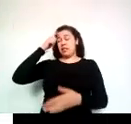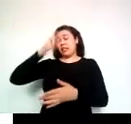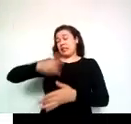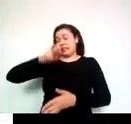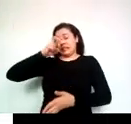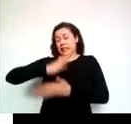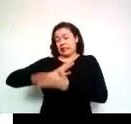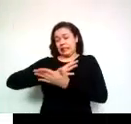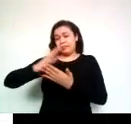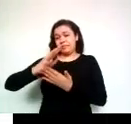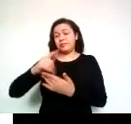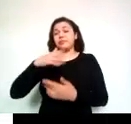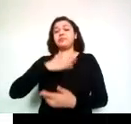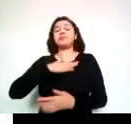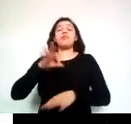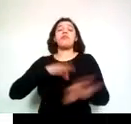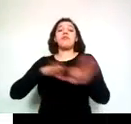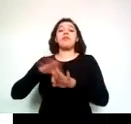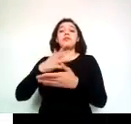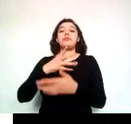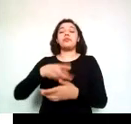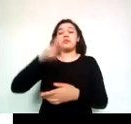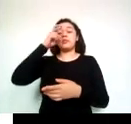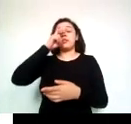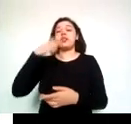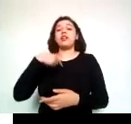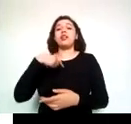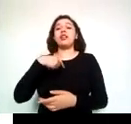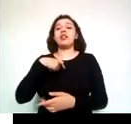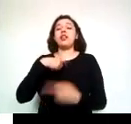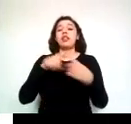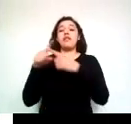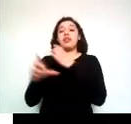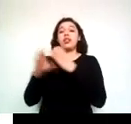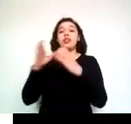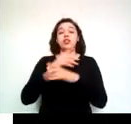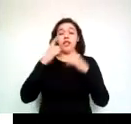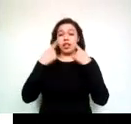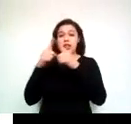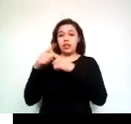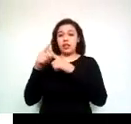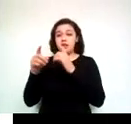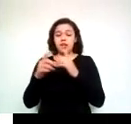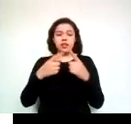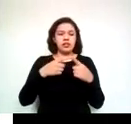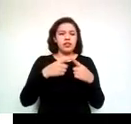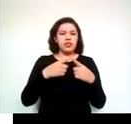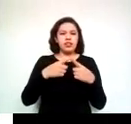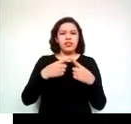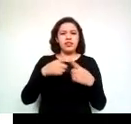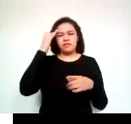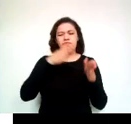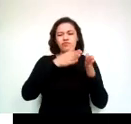Mi trabajo exige que atienda varios asuntos al mismo tiempo. Estos son el tipo de preguntas que nos vamos a